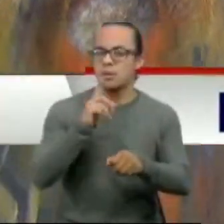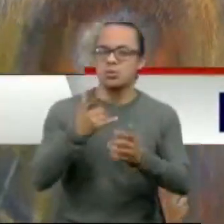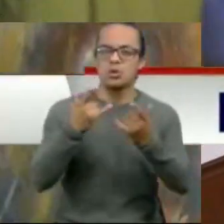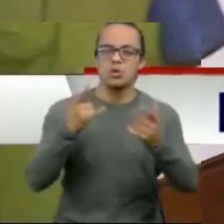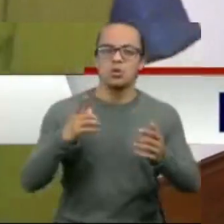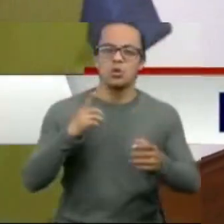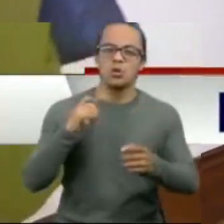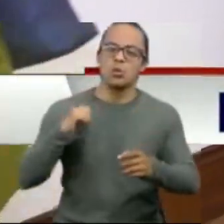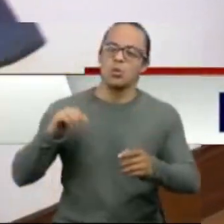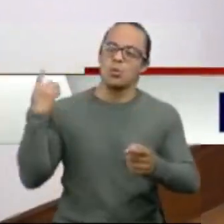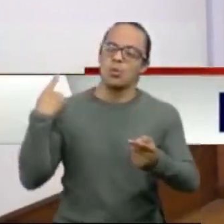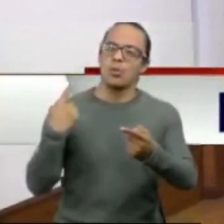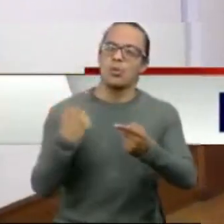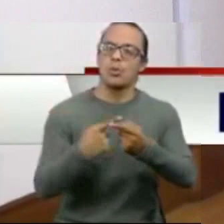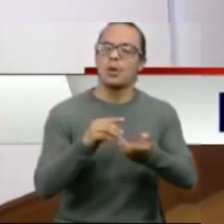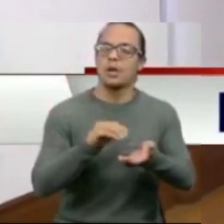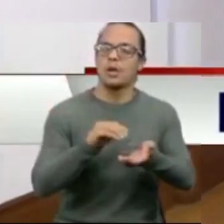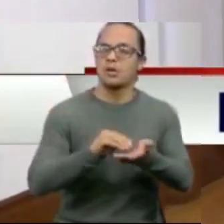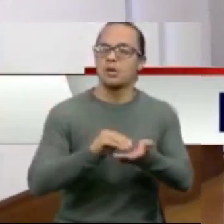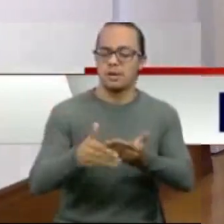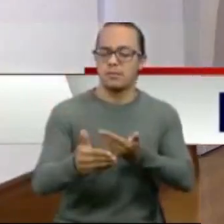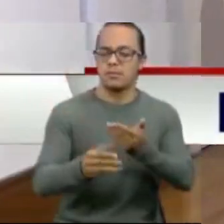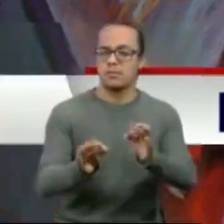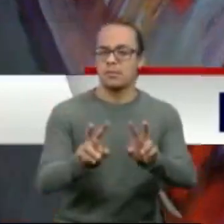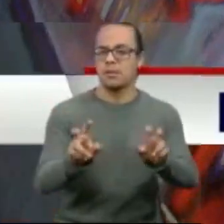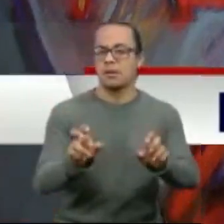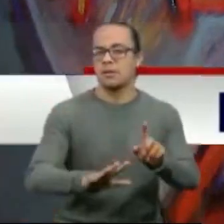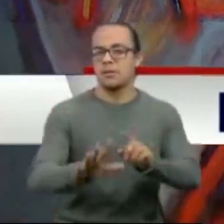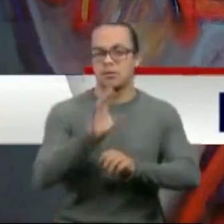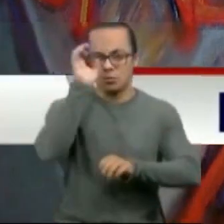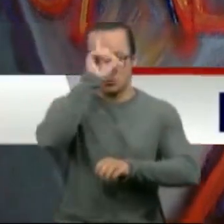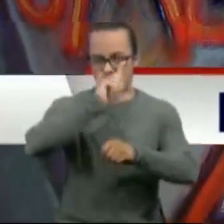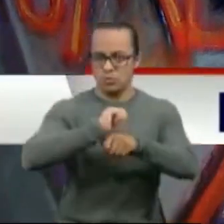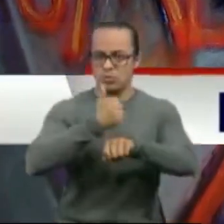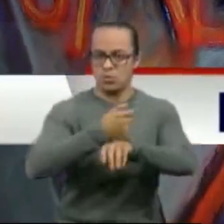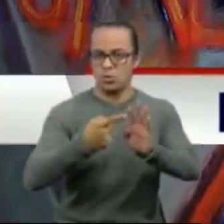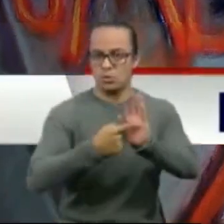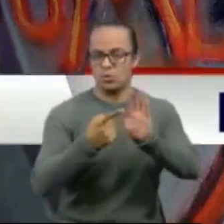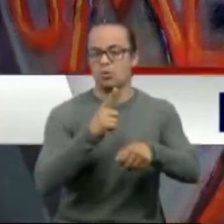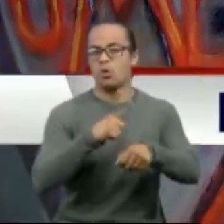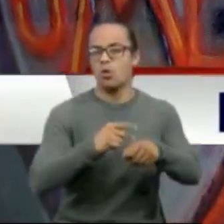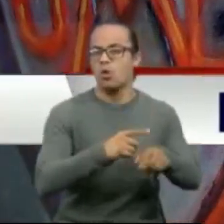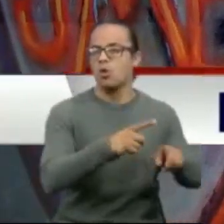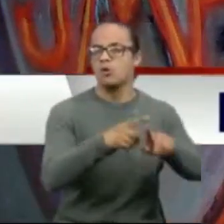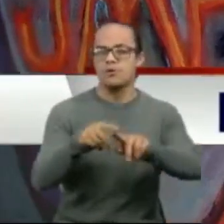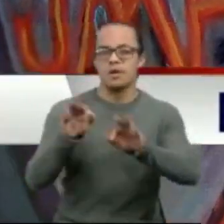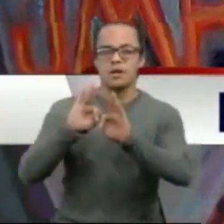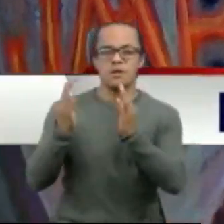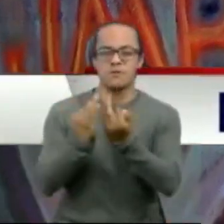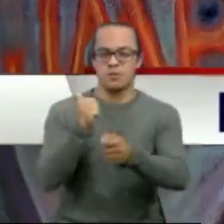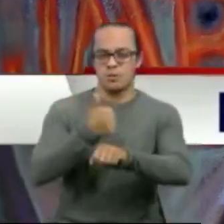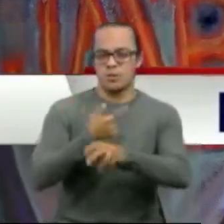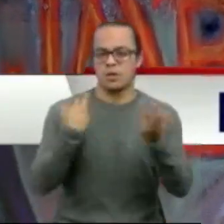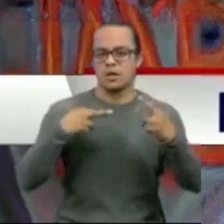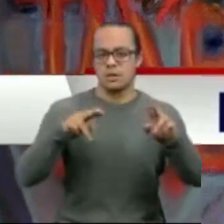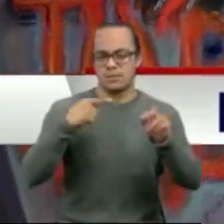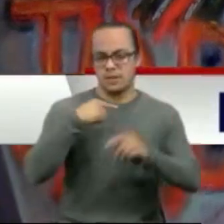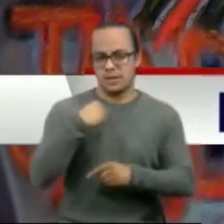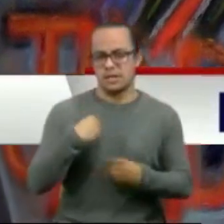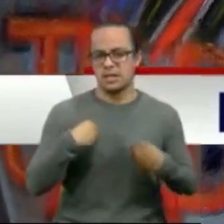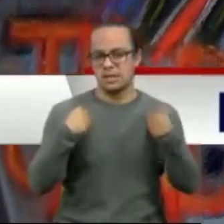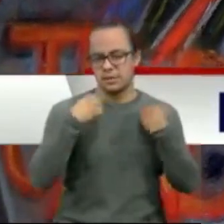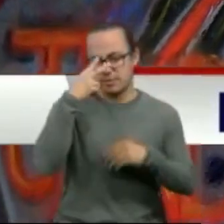perduran hasta nuestros días, Pimentel recreó en su pintura el misticismo y el color como parte de la vida humana. Es